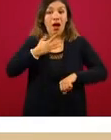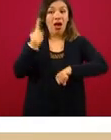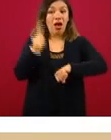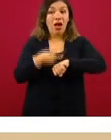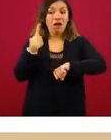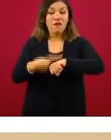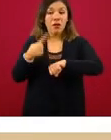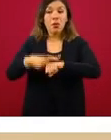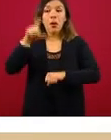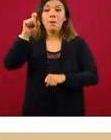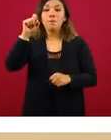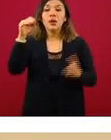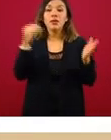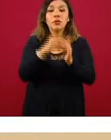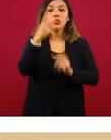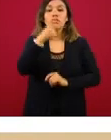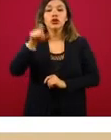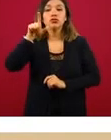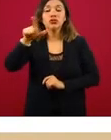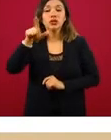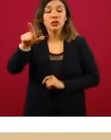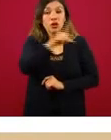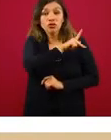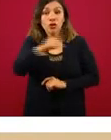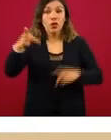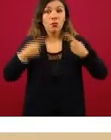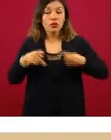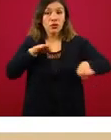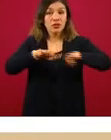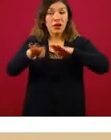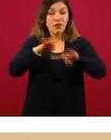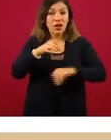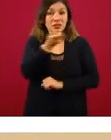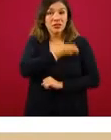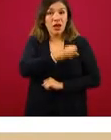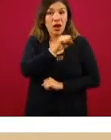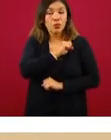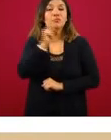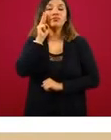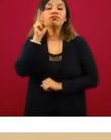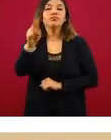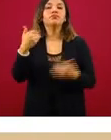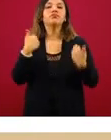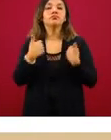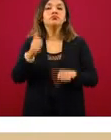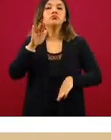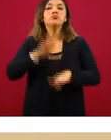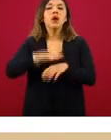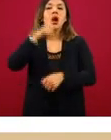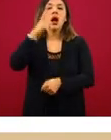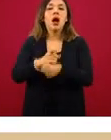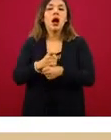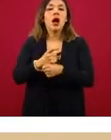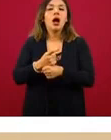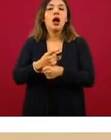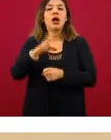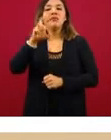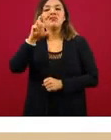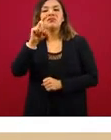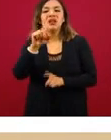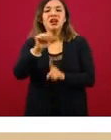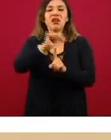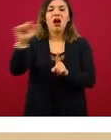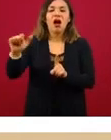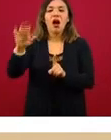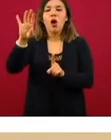de estos 20.217, todos estos profesionales de la salud, y vemos lógicamente una mayor afectación entre los 30